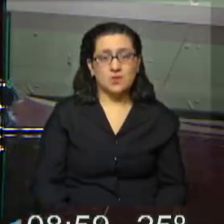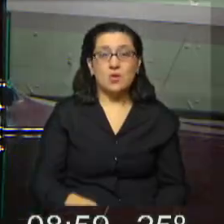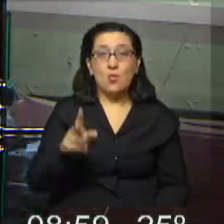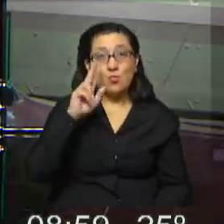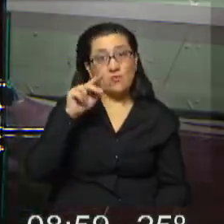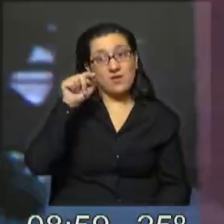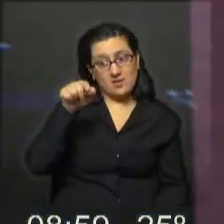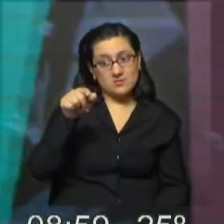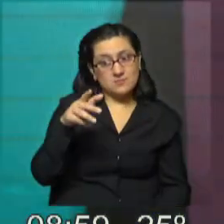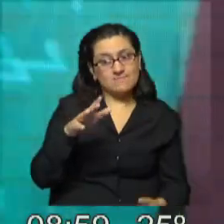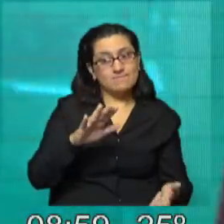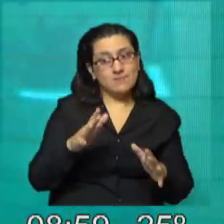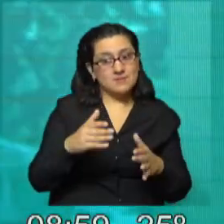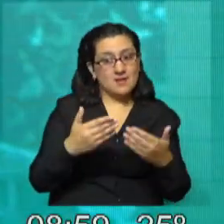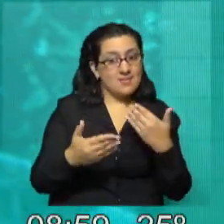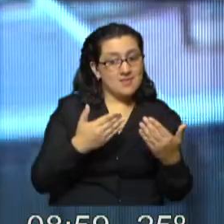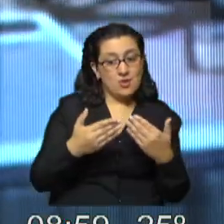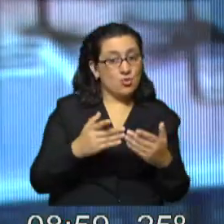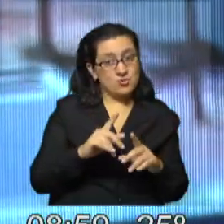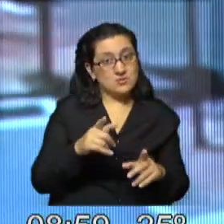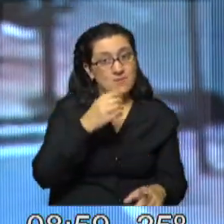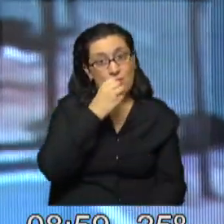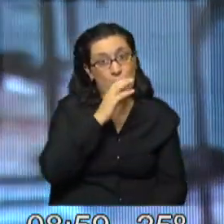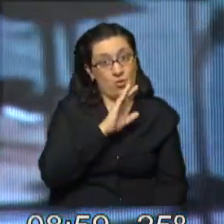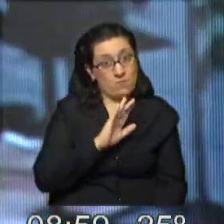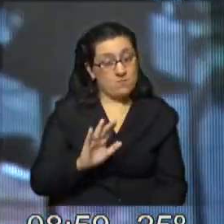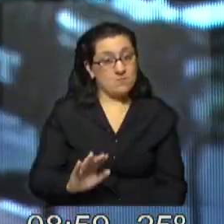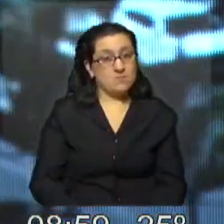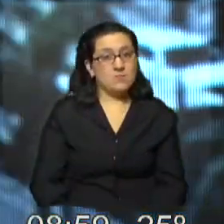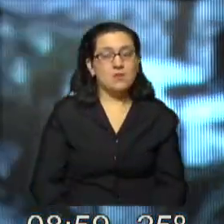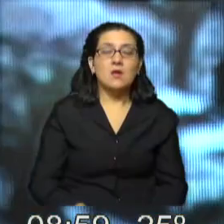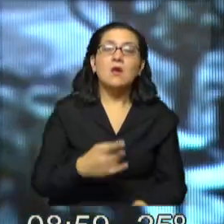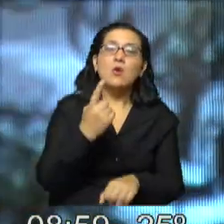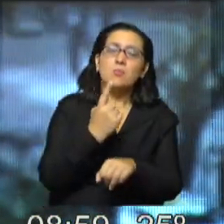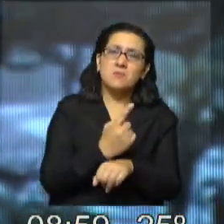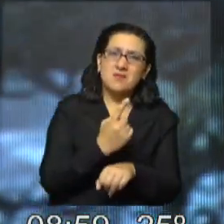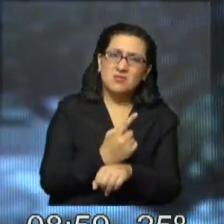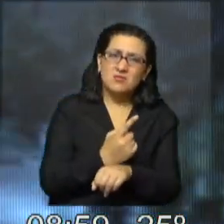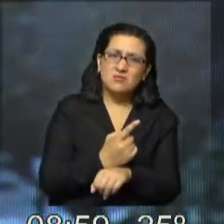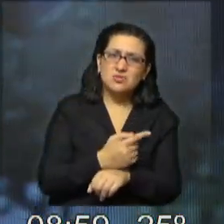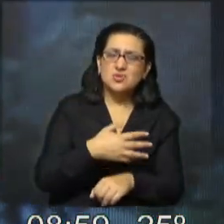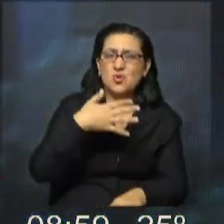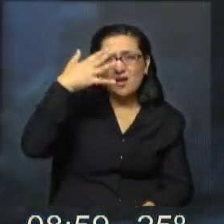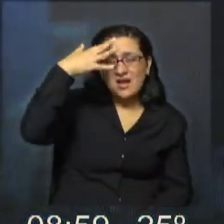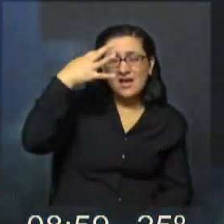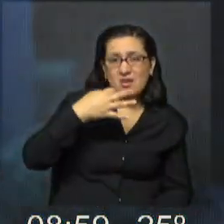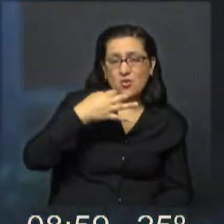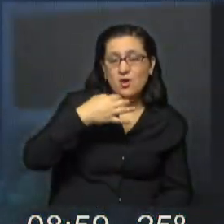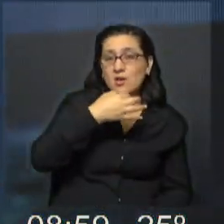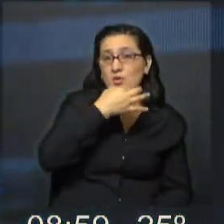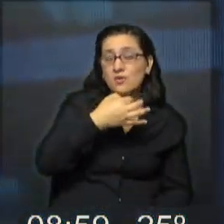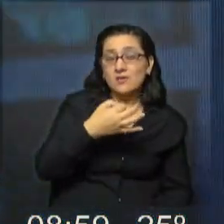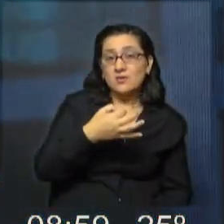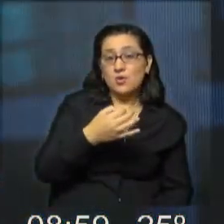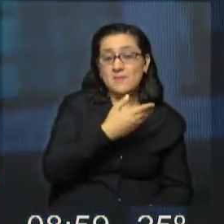esto y dice, bueno, el diálogo aparentemente no es el mejor. Lo primero, yo creo que la intervención de Robert Silva ayer, que estaba en el IPES,